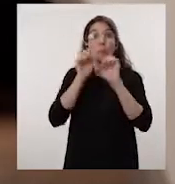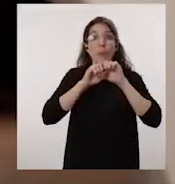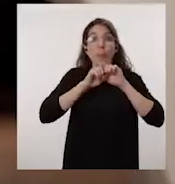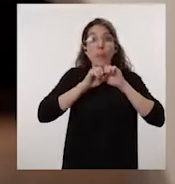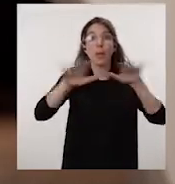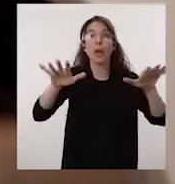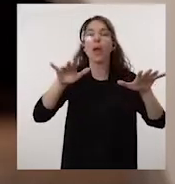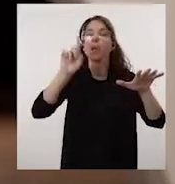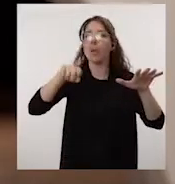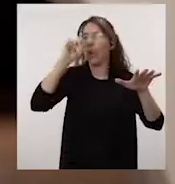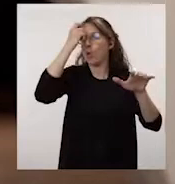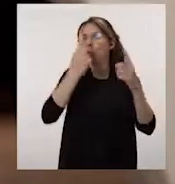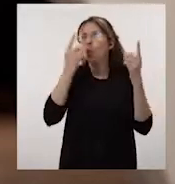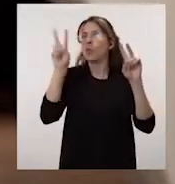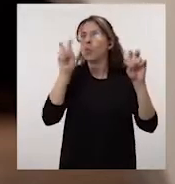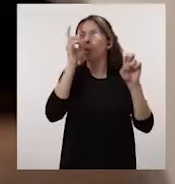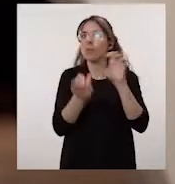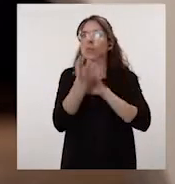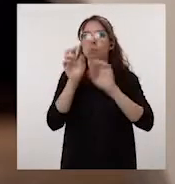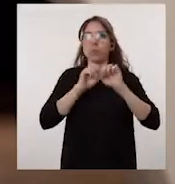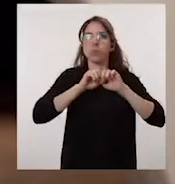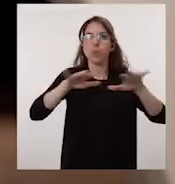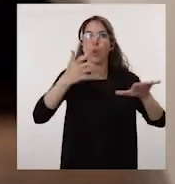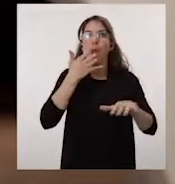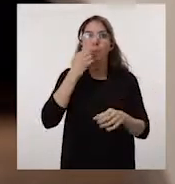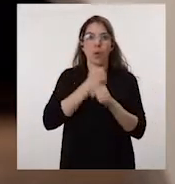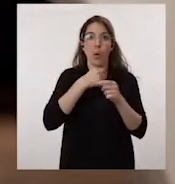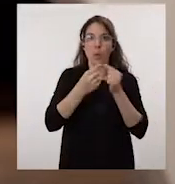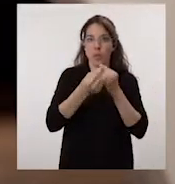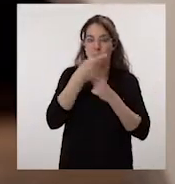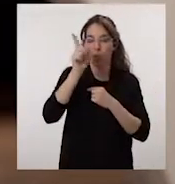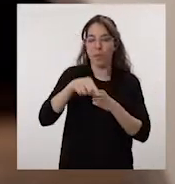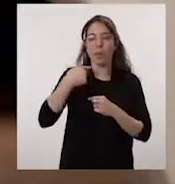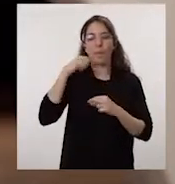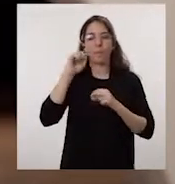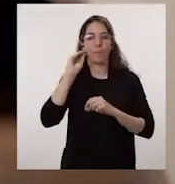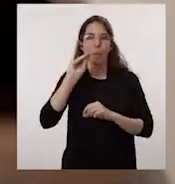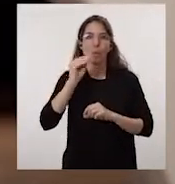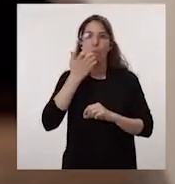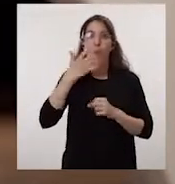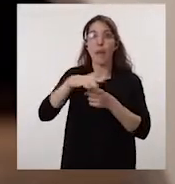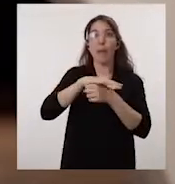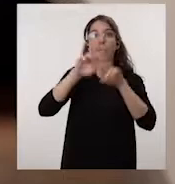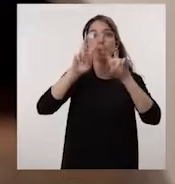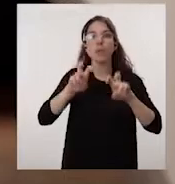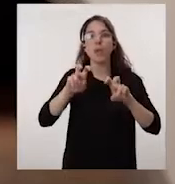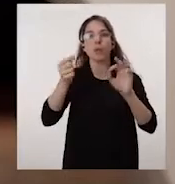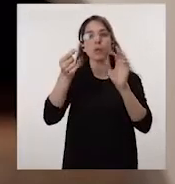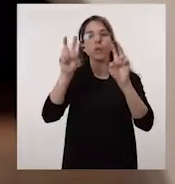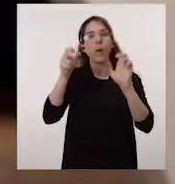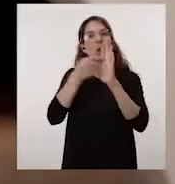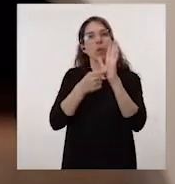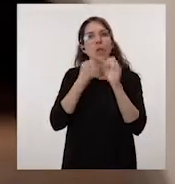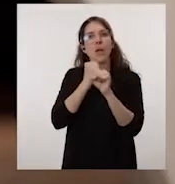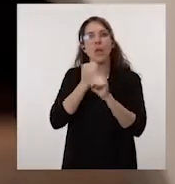por ejemplo el teletrabajo con el que todos ya nos hemos familiarizado pero la pregunta es y también en el ámbito investigador es dentro de las condiciones